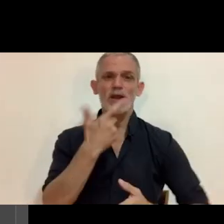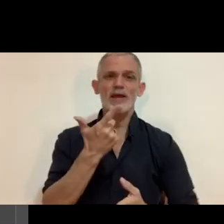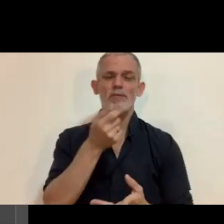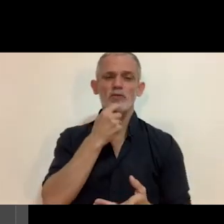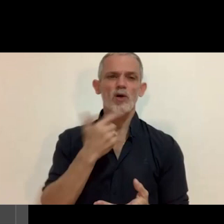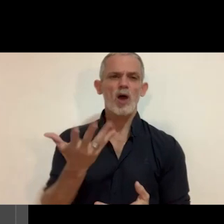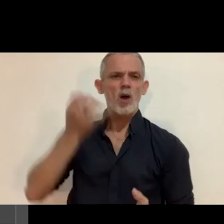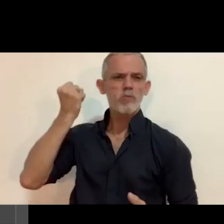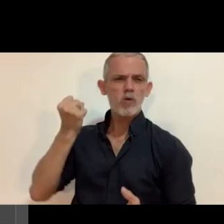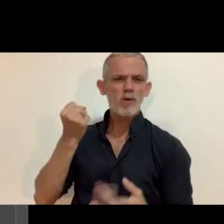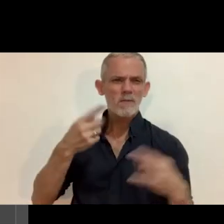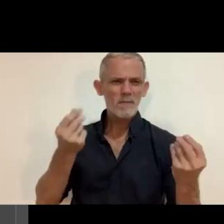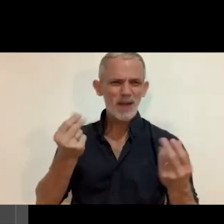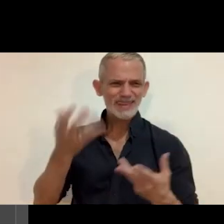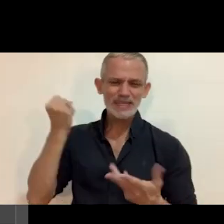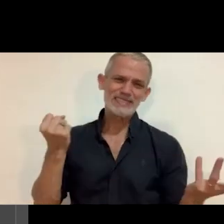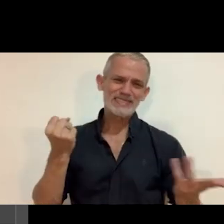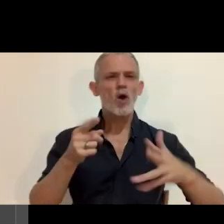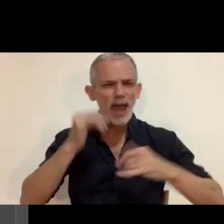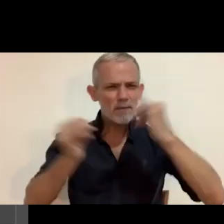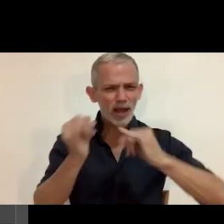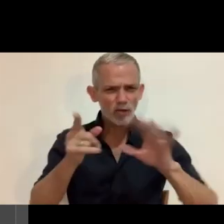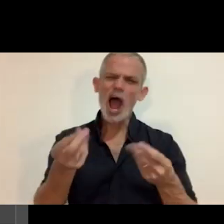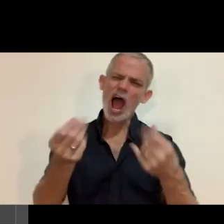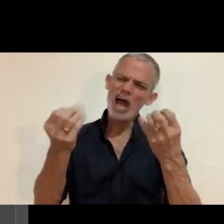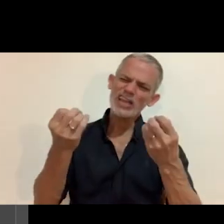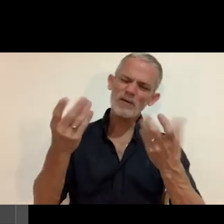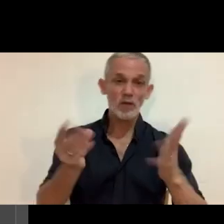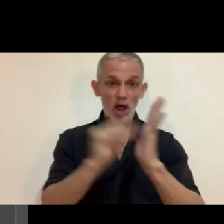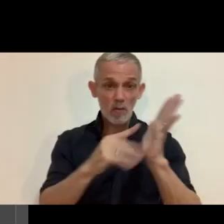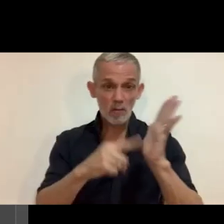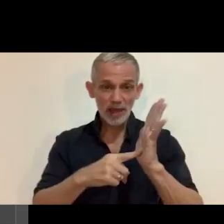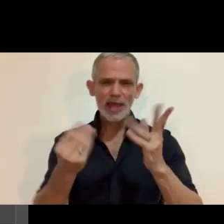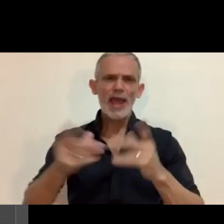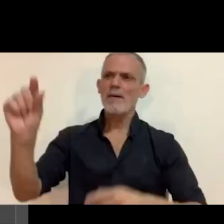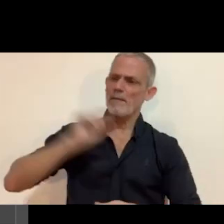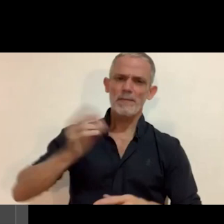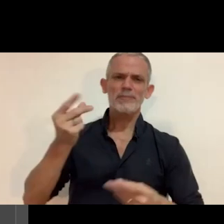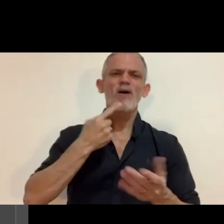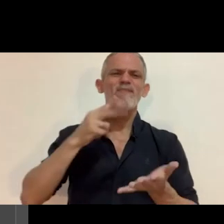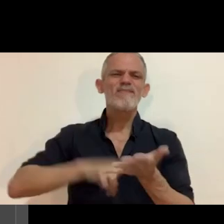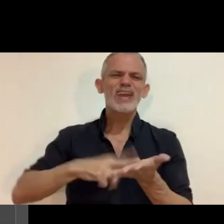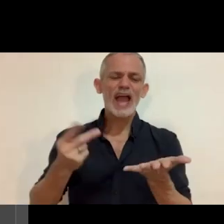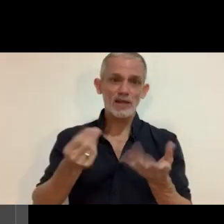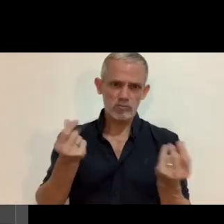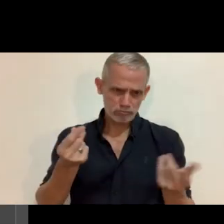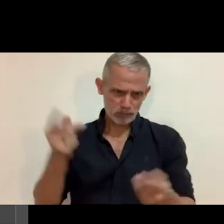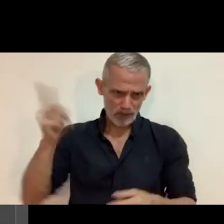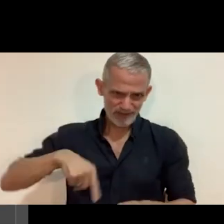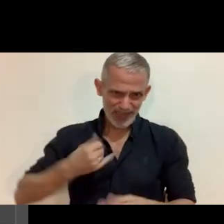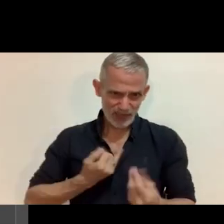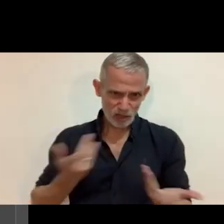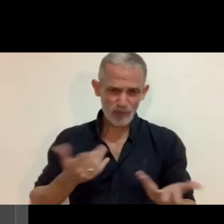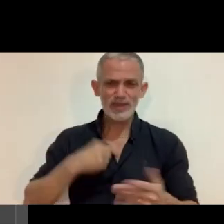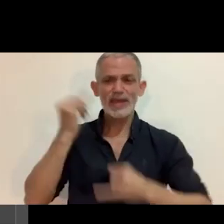pero nadie podría justificar, consignar créditos fiscales improcedentes y alegar